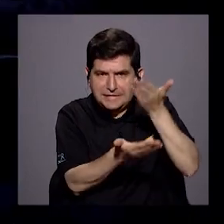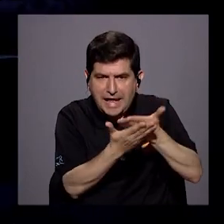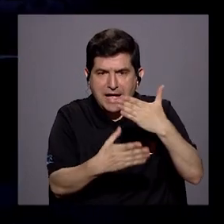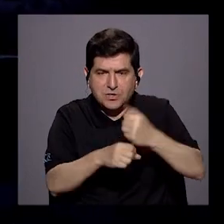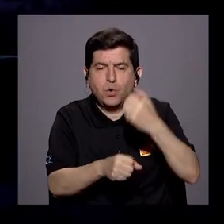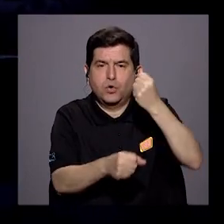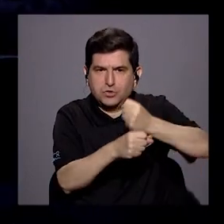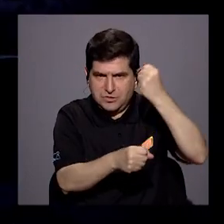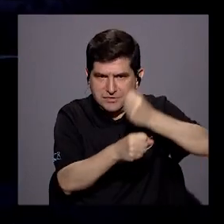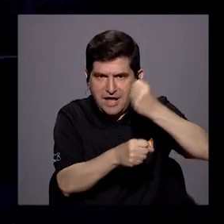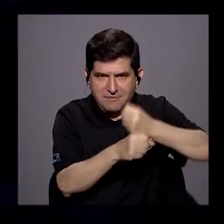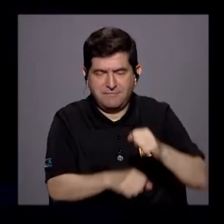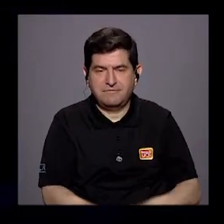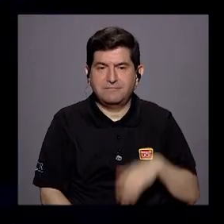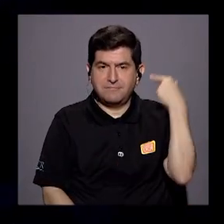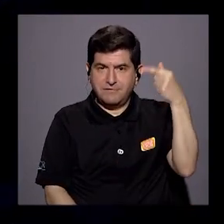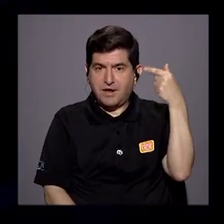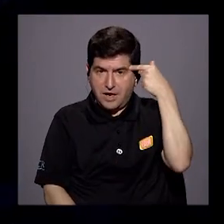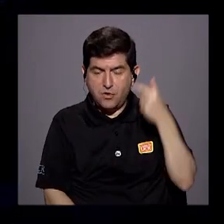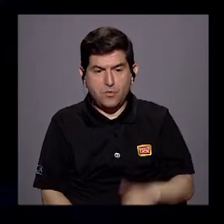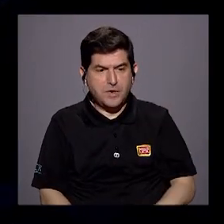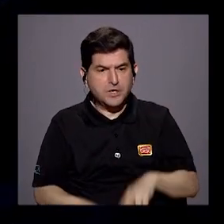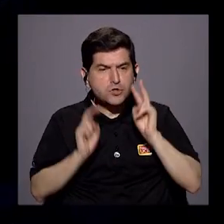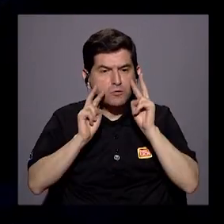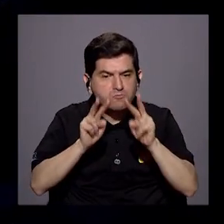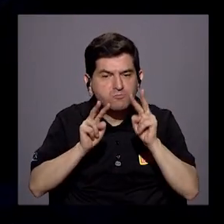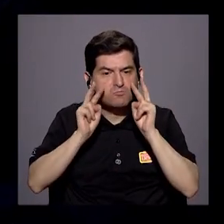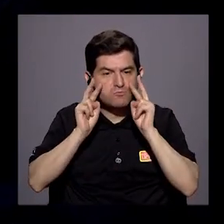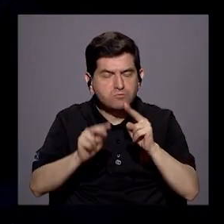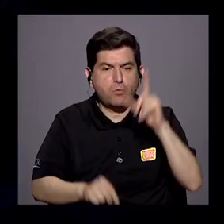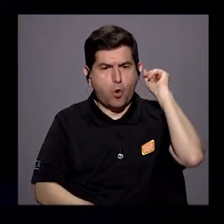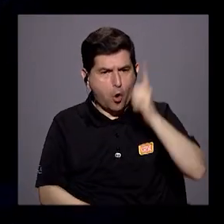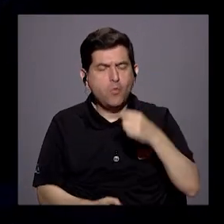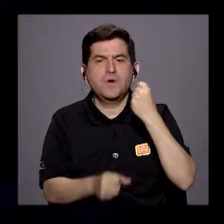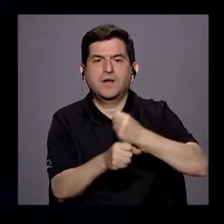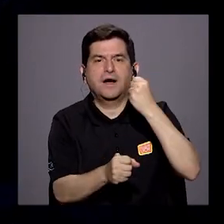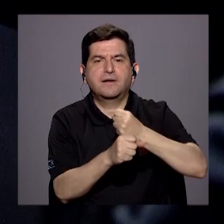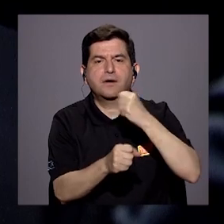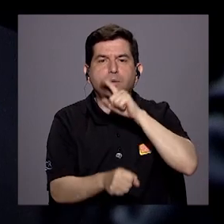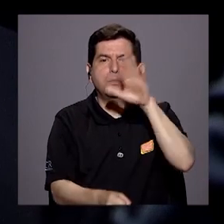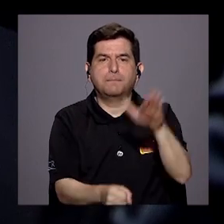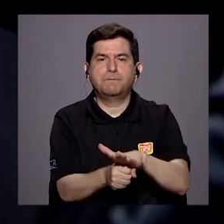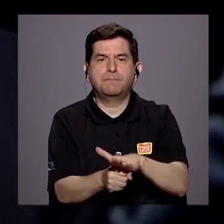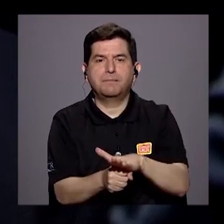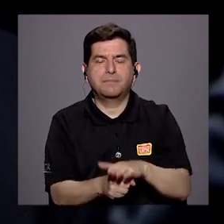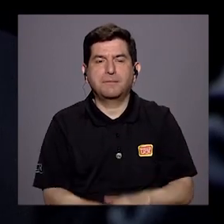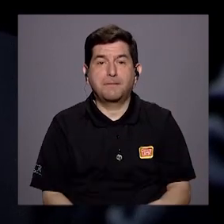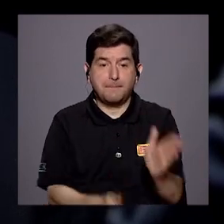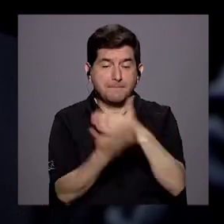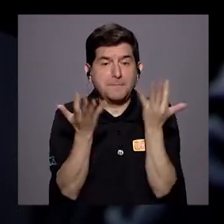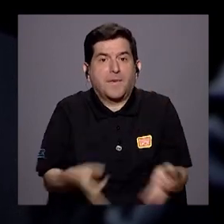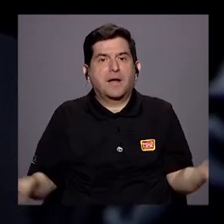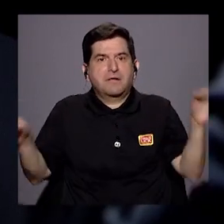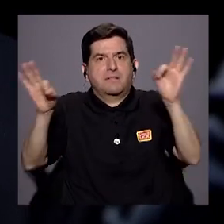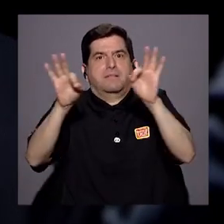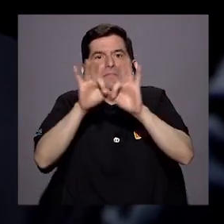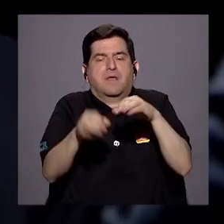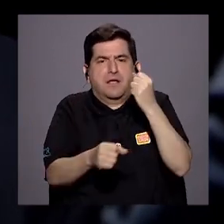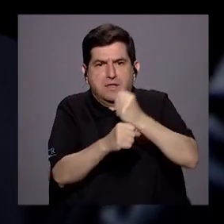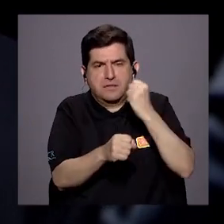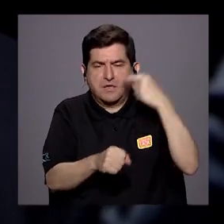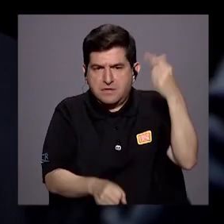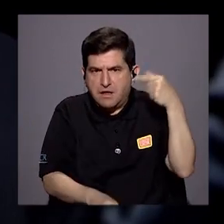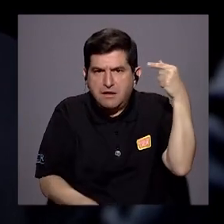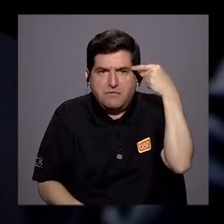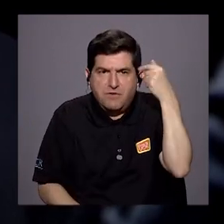para hacer una tarea el gobierno tiene que estar encima obligándolo hacer esa tarea y esa es una parte muy importante de